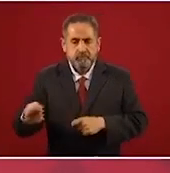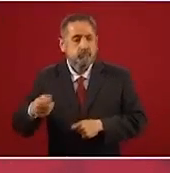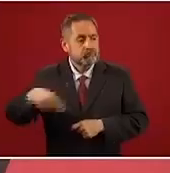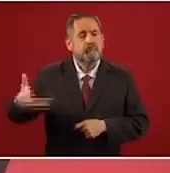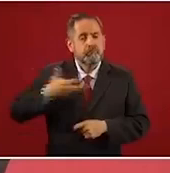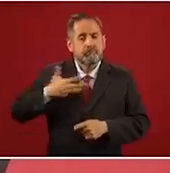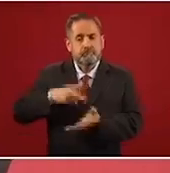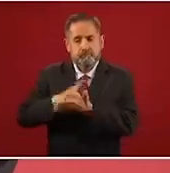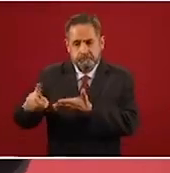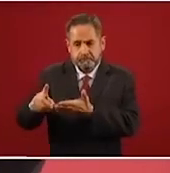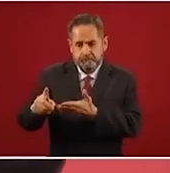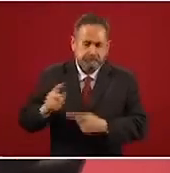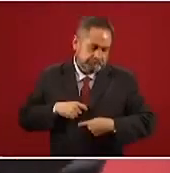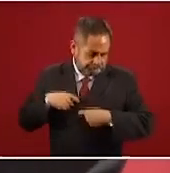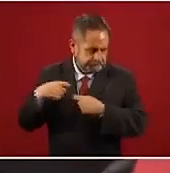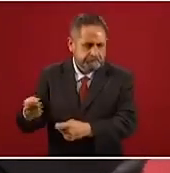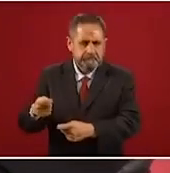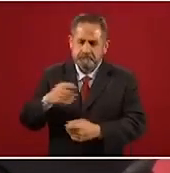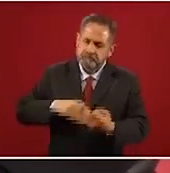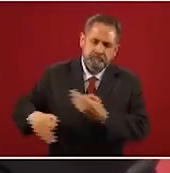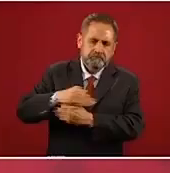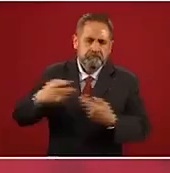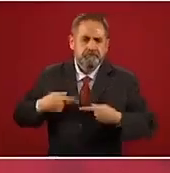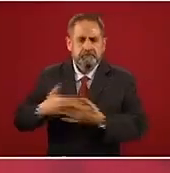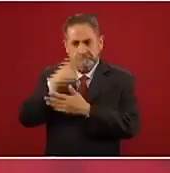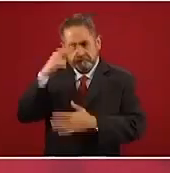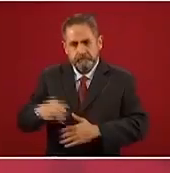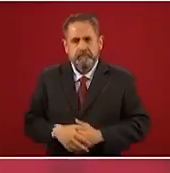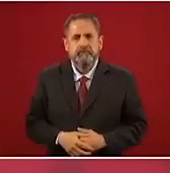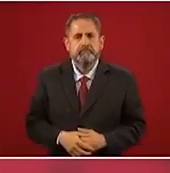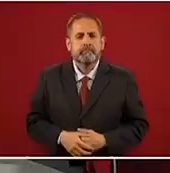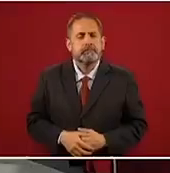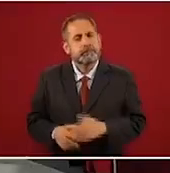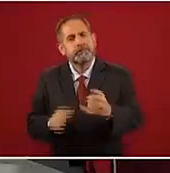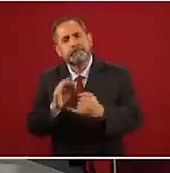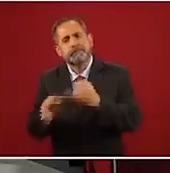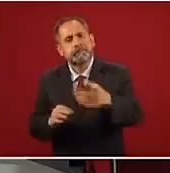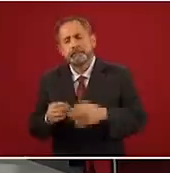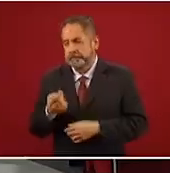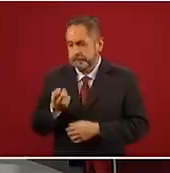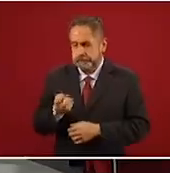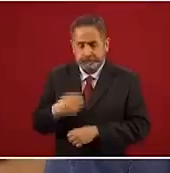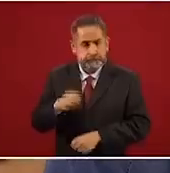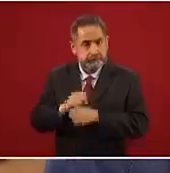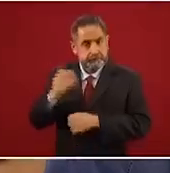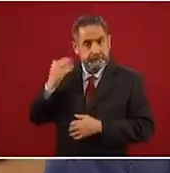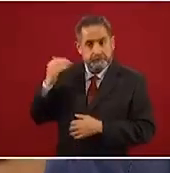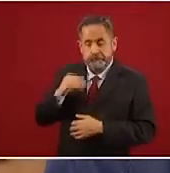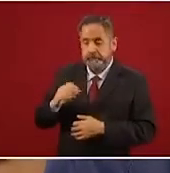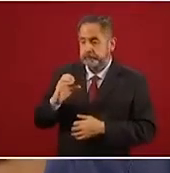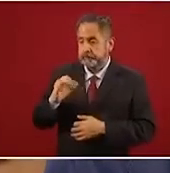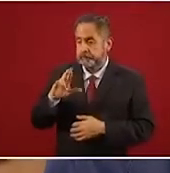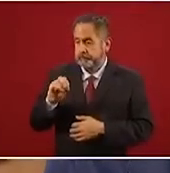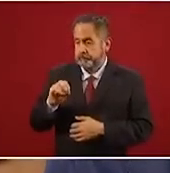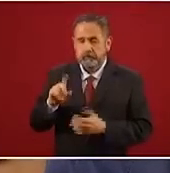derecho de todos los mexicanos. Okay. Por último, presidente, esta semana el consejero electoral Ciro